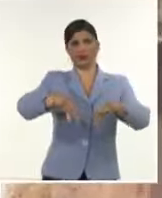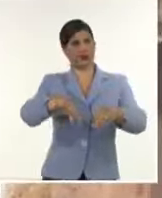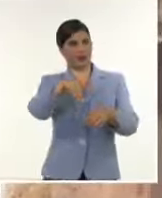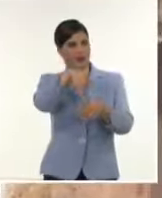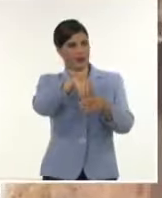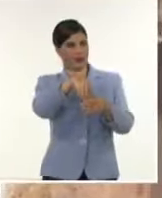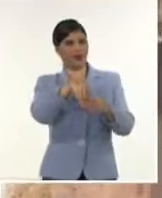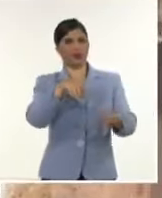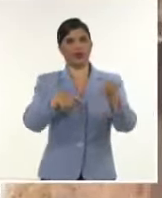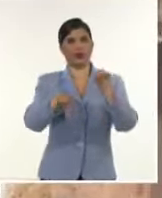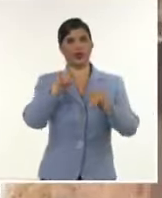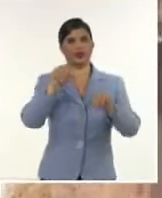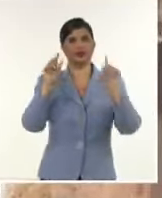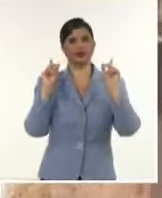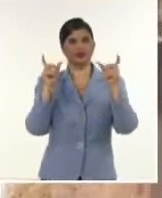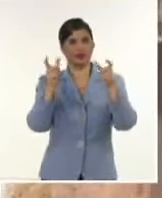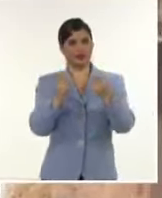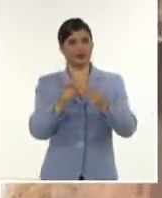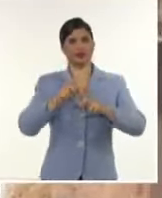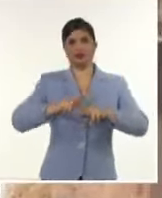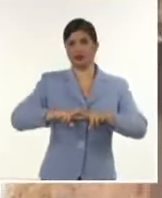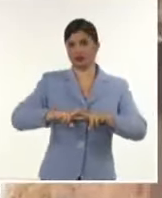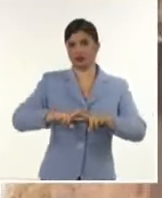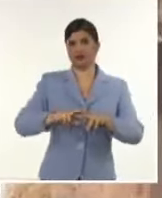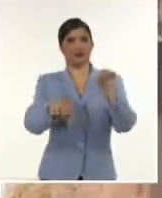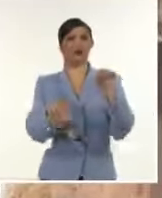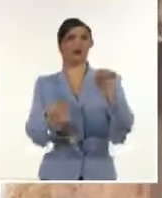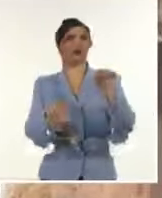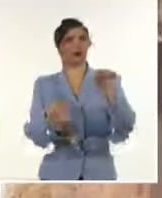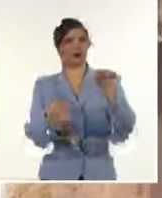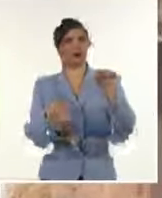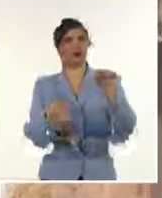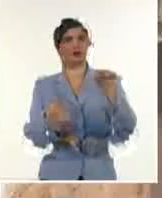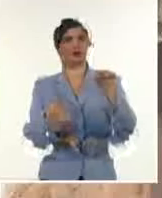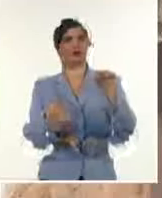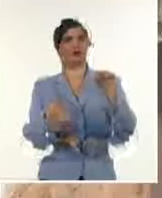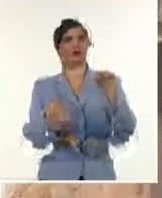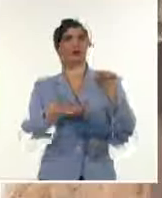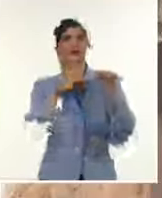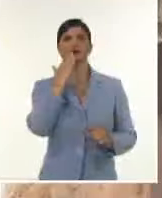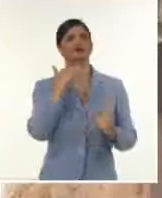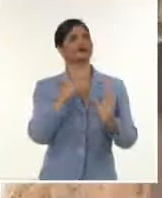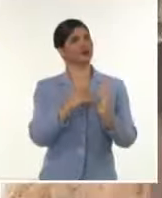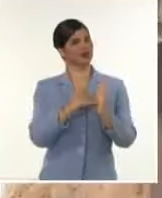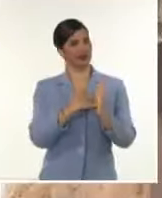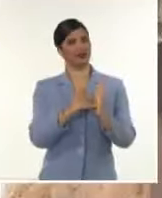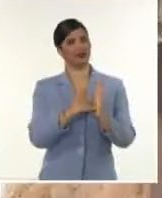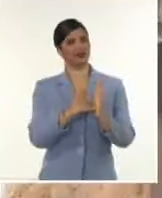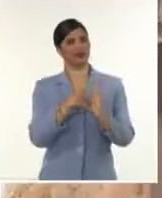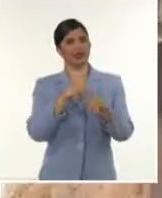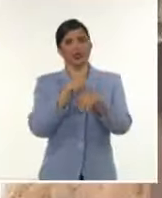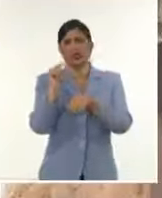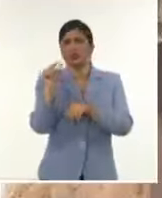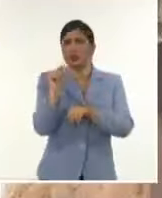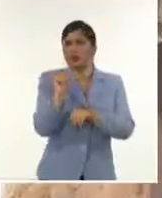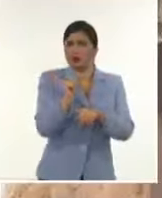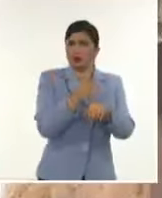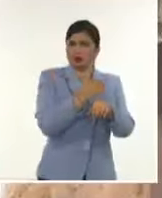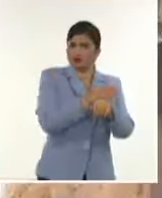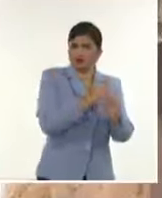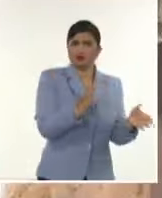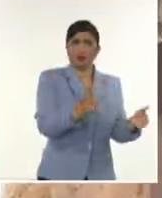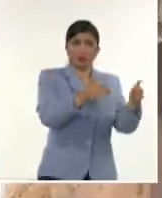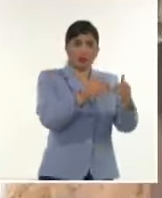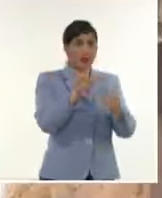Hola, Abdiel, el saludo para ti y por supuesto para toda la teleaudiencia del noticiero del mediodía. En efecto, hace solo 15 minutos concluyó aquí en el Palacio